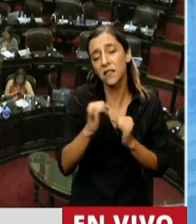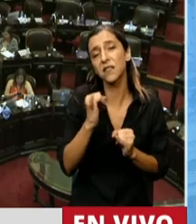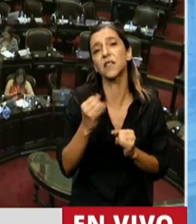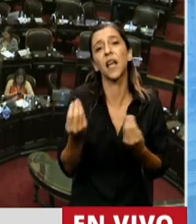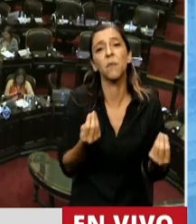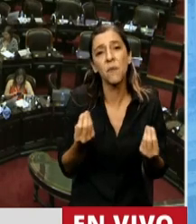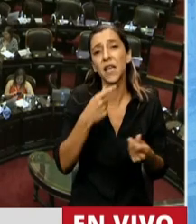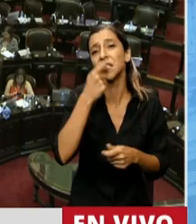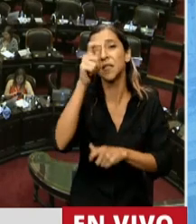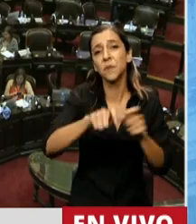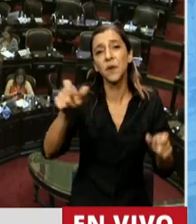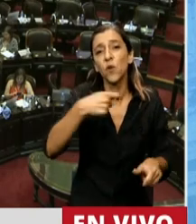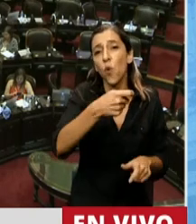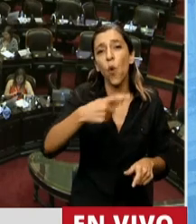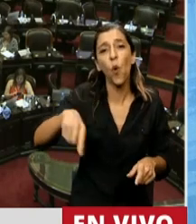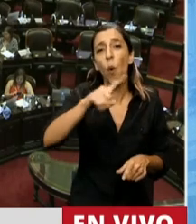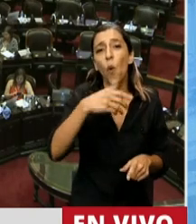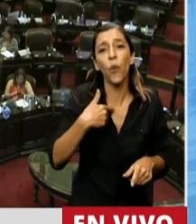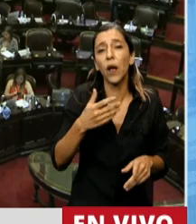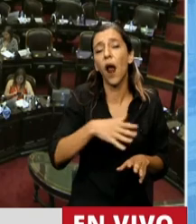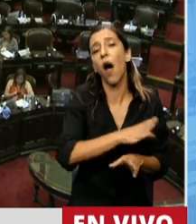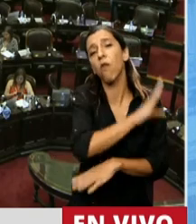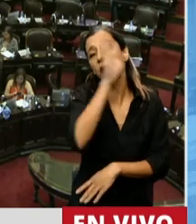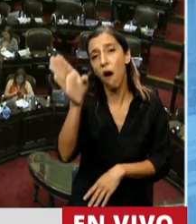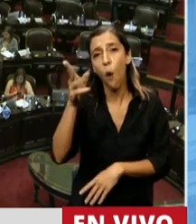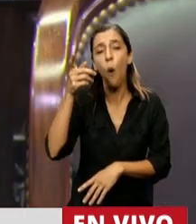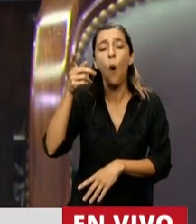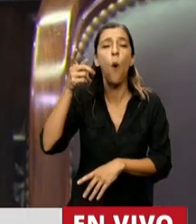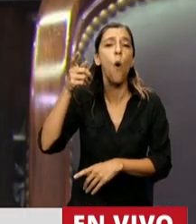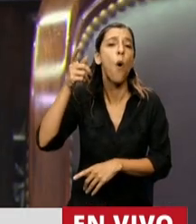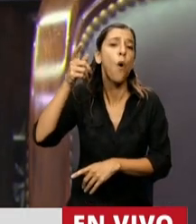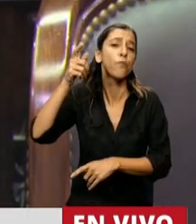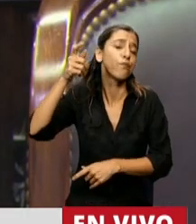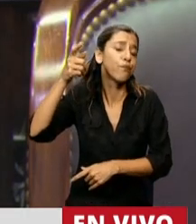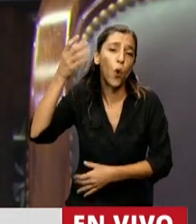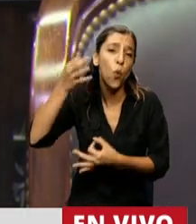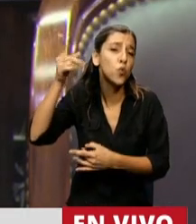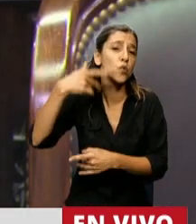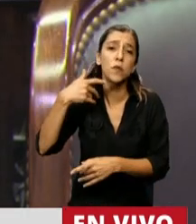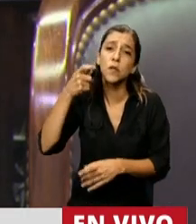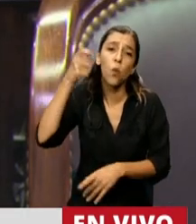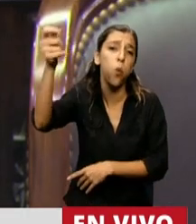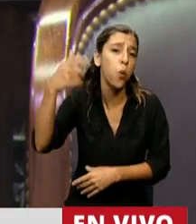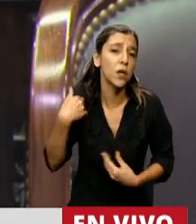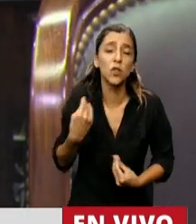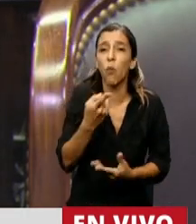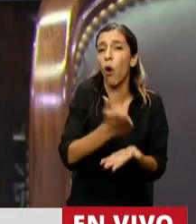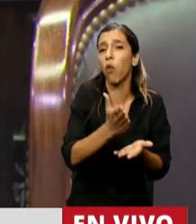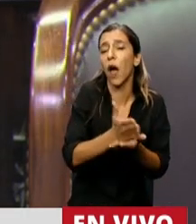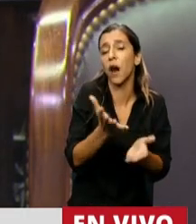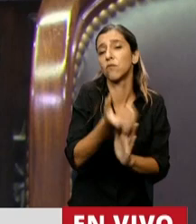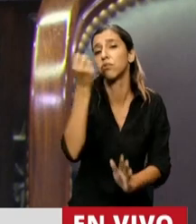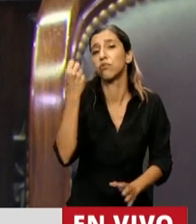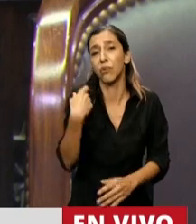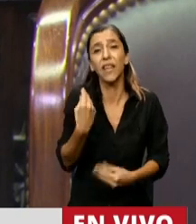pasa cuando los jubilados tienen que ir a la justicia para poder gozar de sus derechos. Muchos mueren en